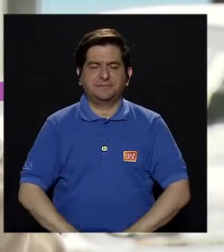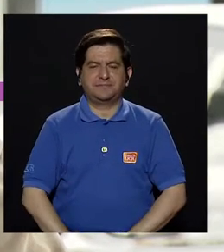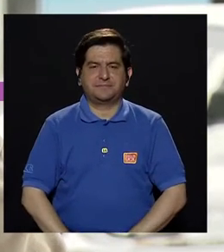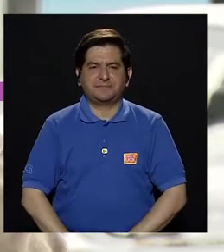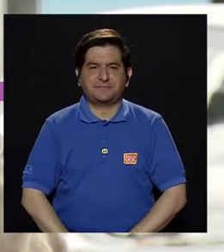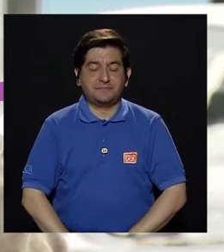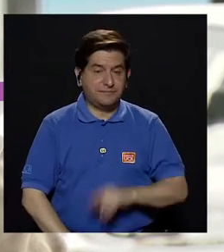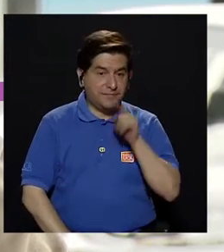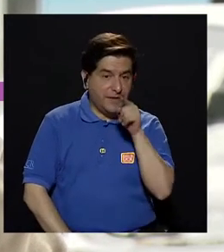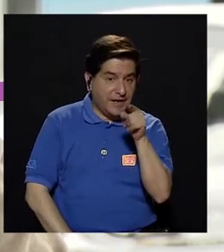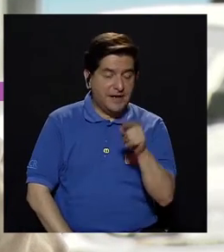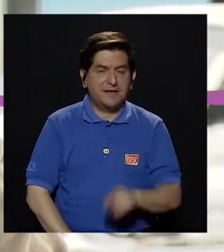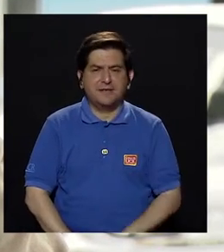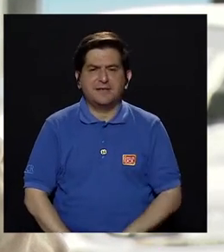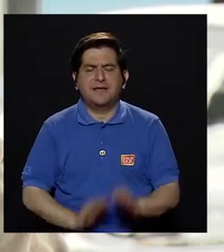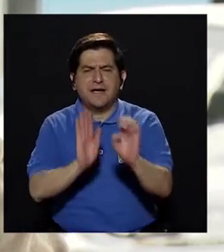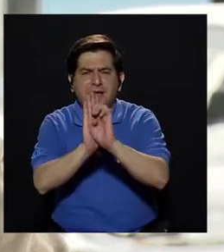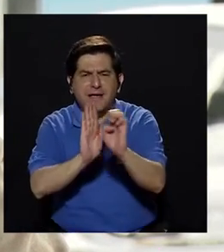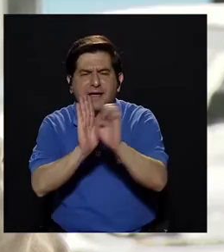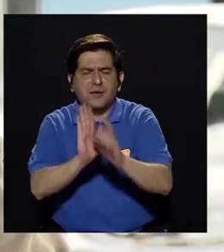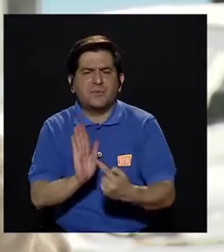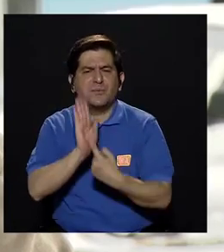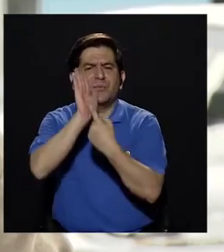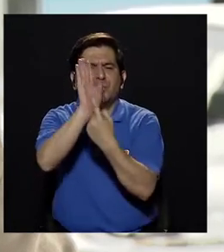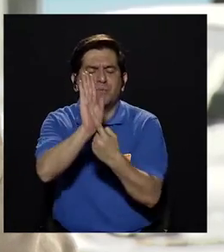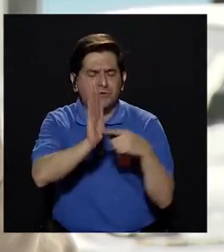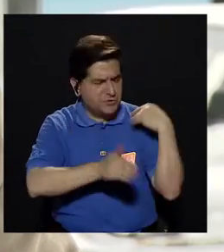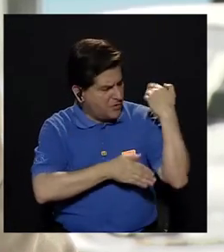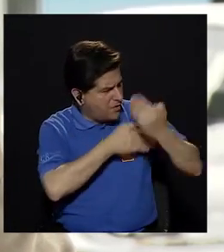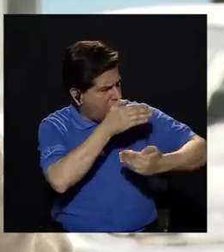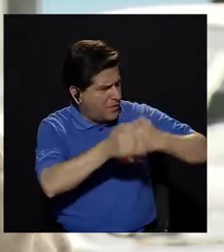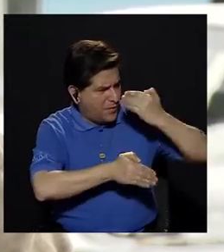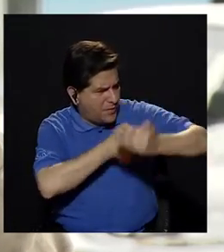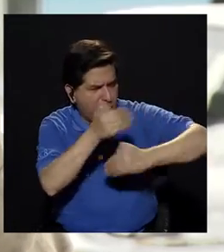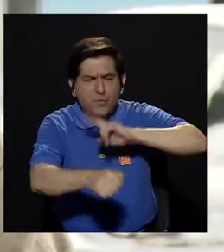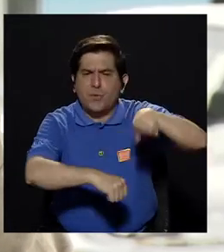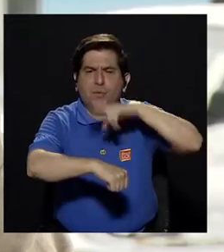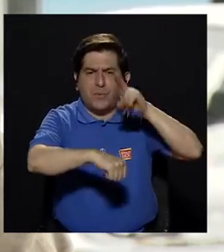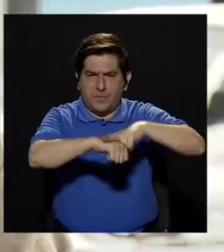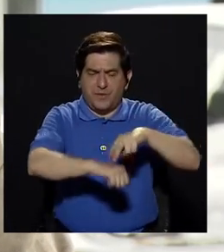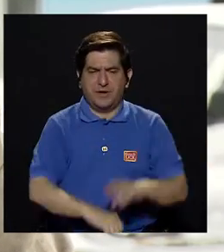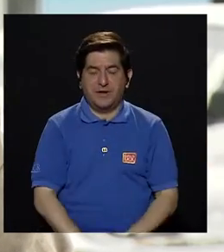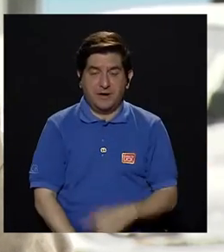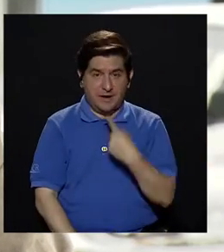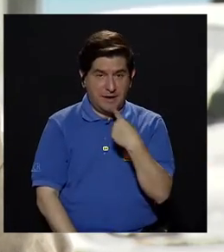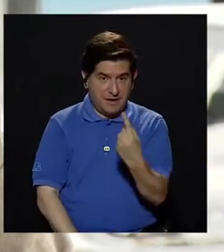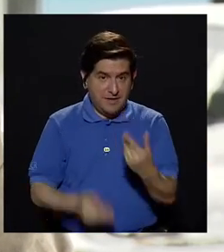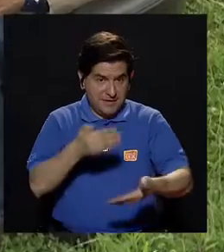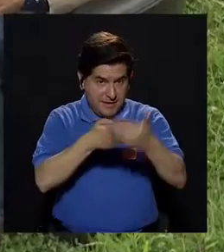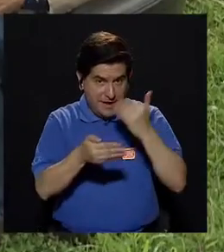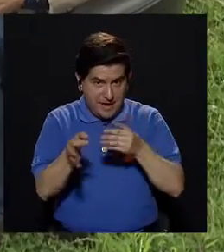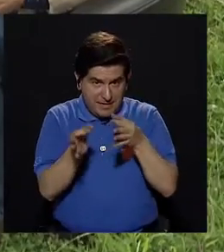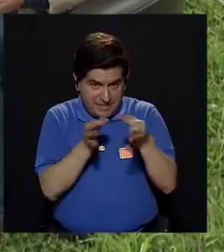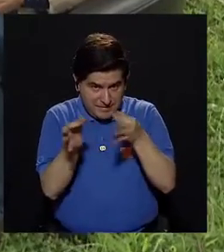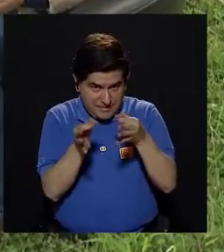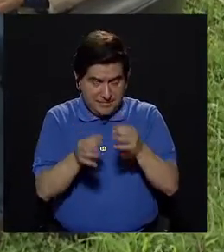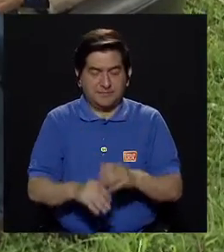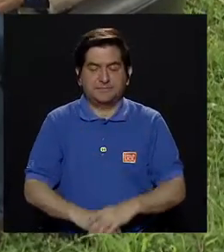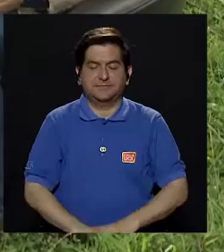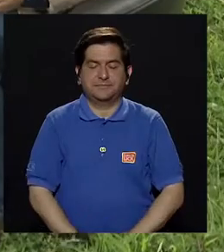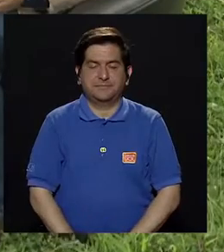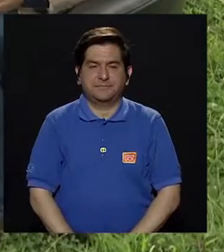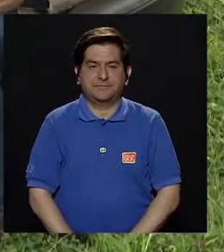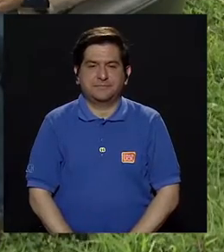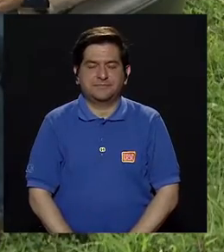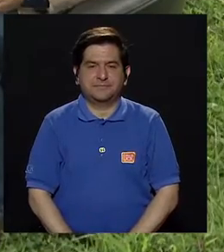gráfico, en el cual nos quería ejemplificar sobre la evolución normal que tiene. ¿Por qué les digo esto? Bueno, porque hay